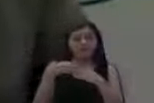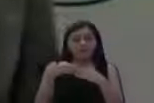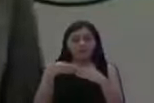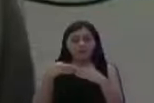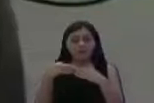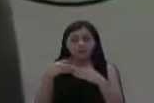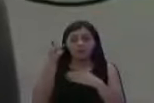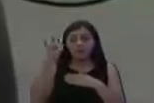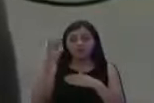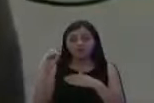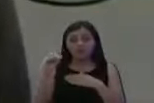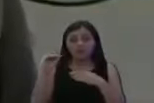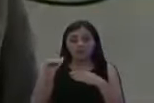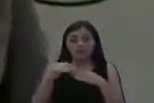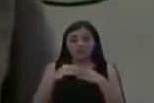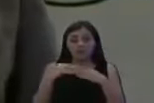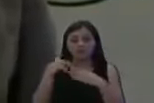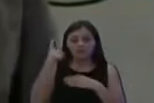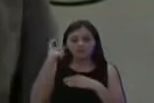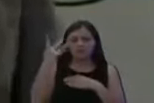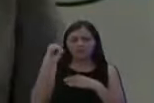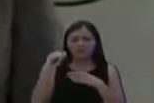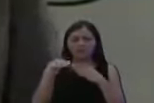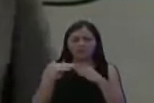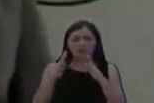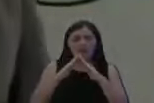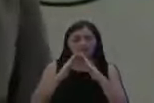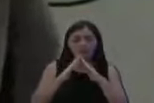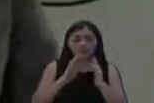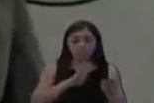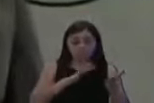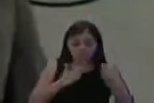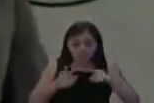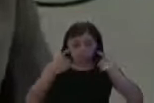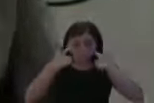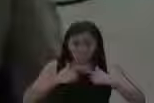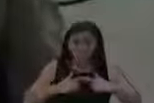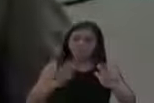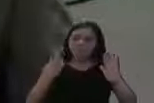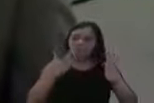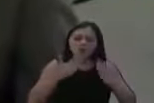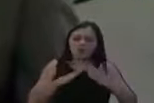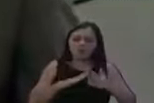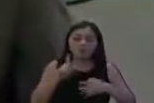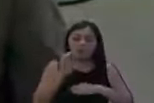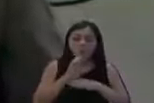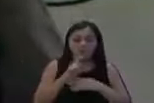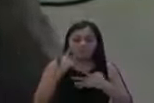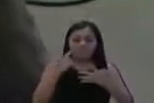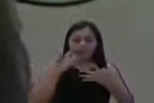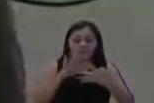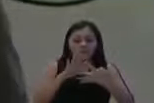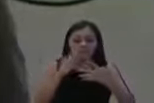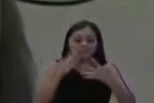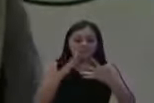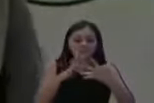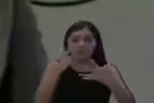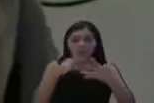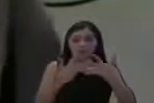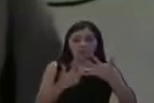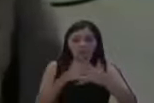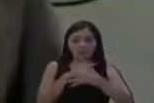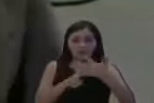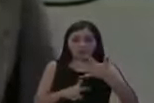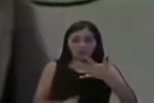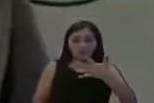casa 0,000 efectivo se muere el jefe de familia Dios no quiera la familia tipo ecuatoriana es papá mamá tres hijos